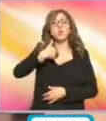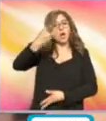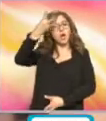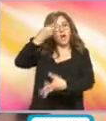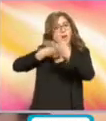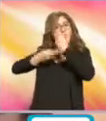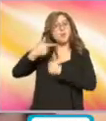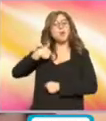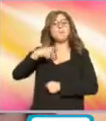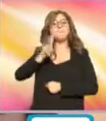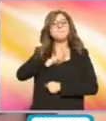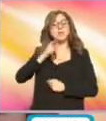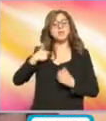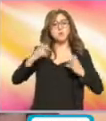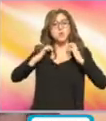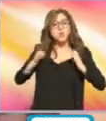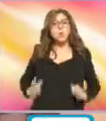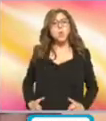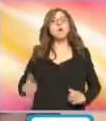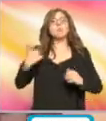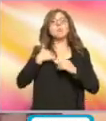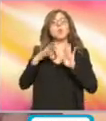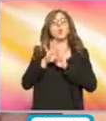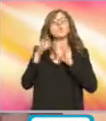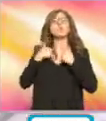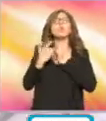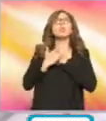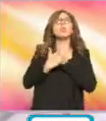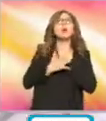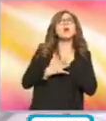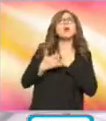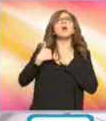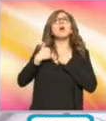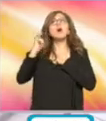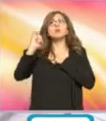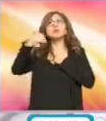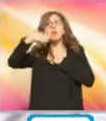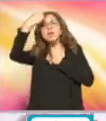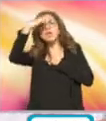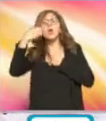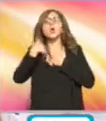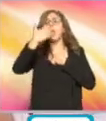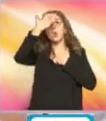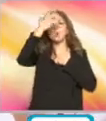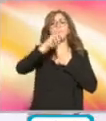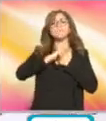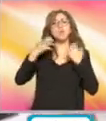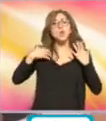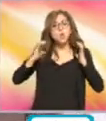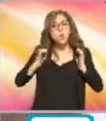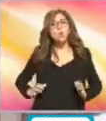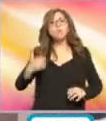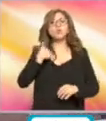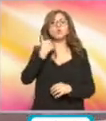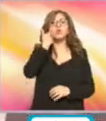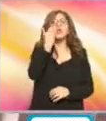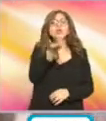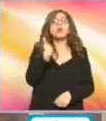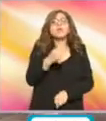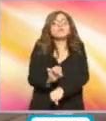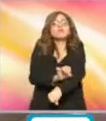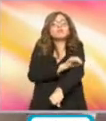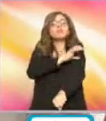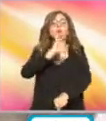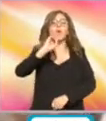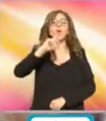¿no? la Exactamente. práctica la que hace el maestro y por supuesto es a través de esto, en lugar de ir y simplemente querer llegar a este orgasmo, querer llegar a la eyaculación,